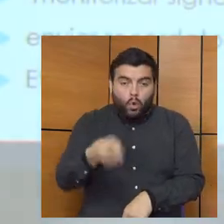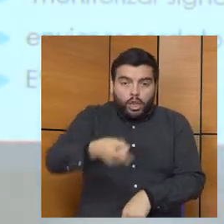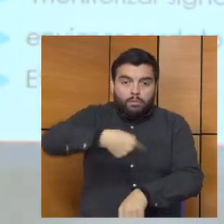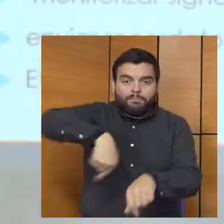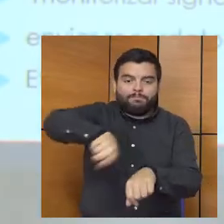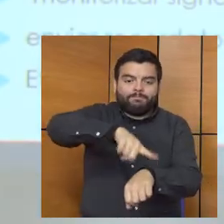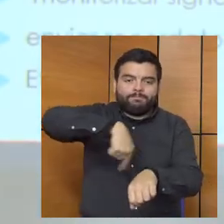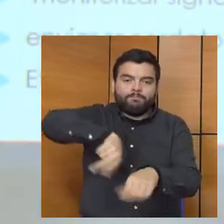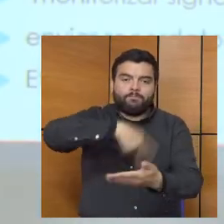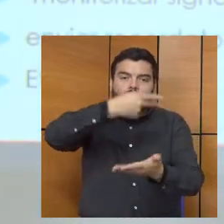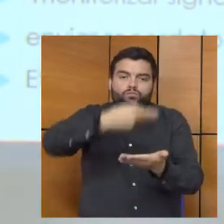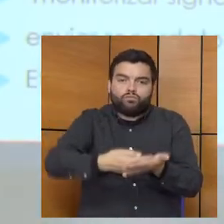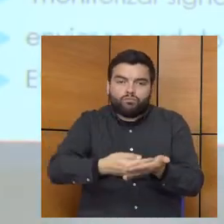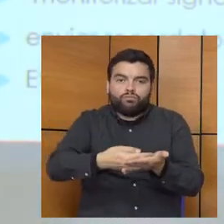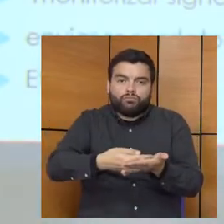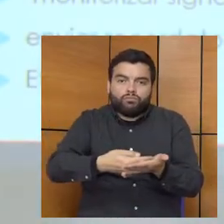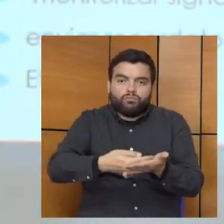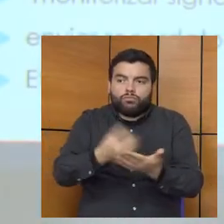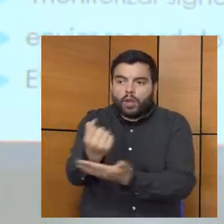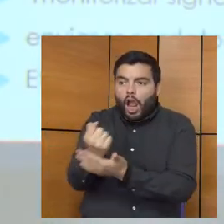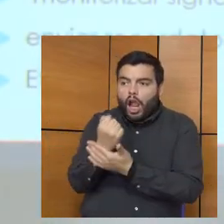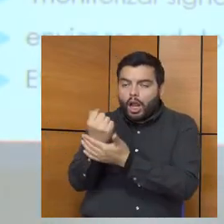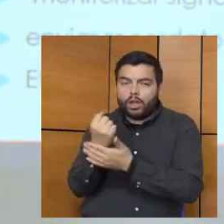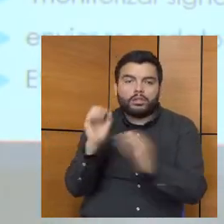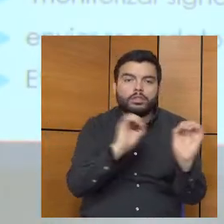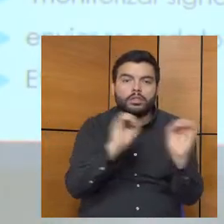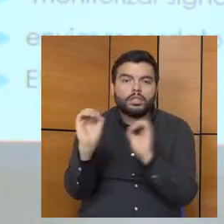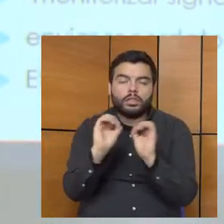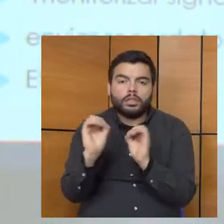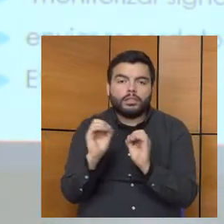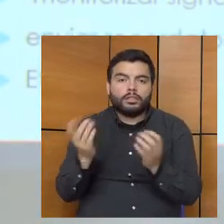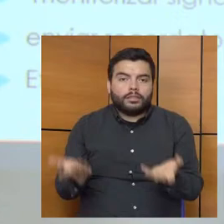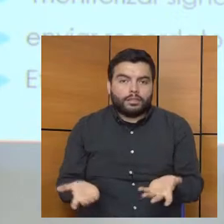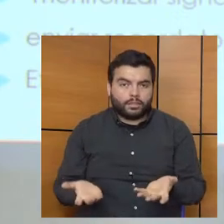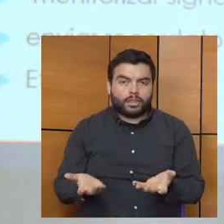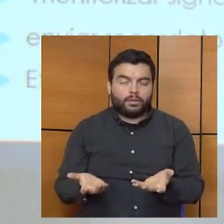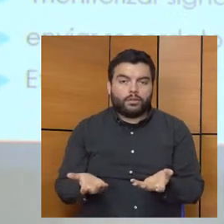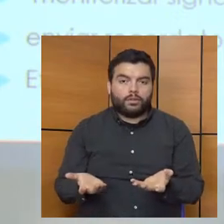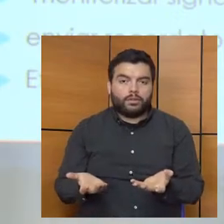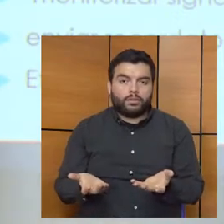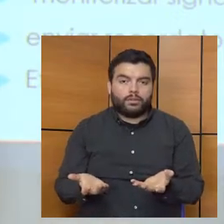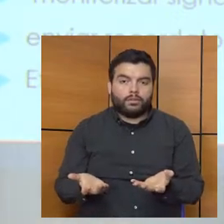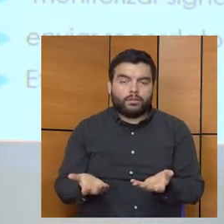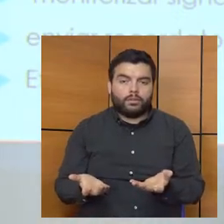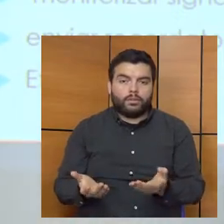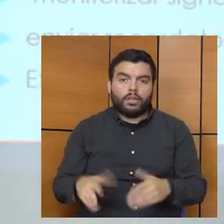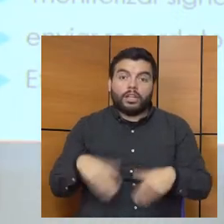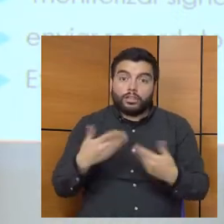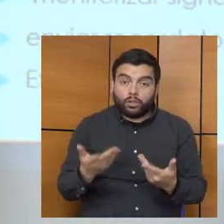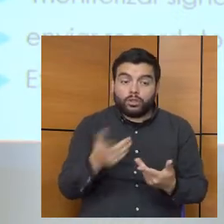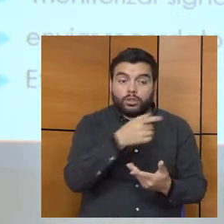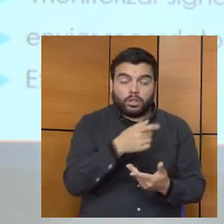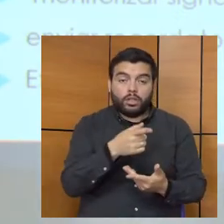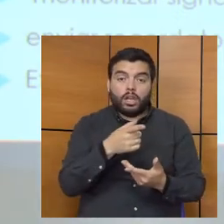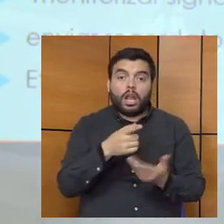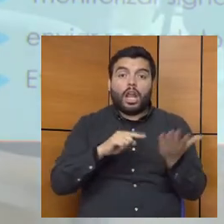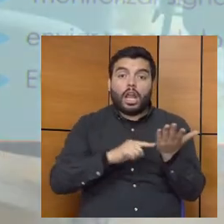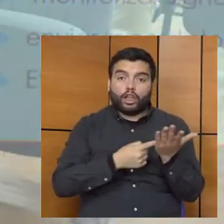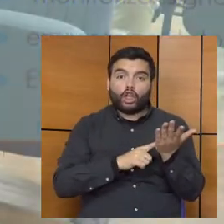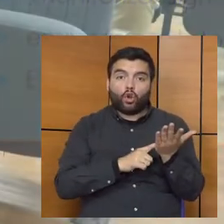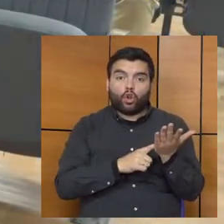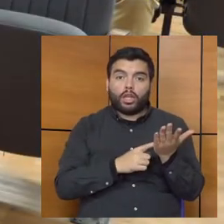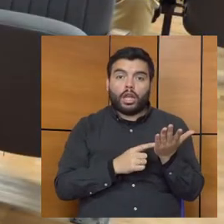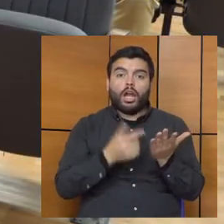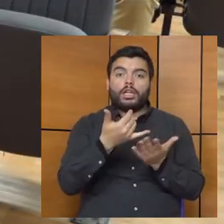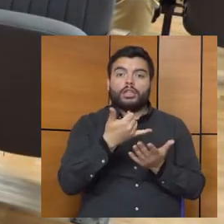horas sin poder que nadie la cuide, que nadie acuda a su auxilio, ¿no? Entonces, la posibilidad de, con un botón,